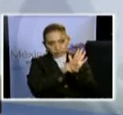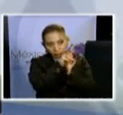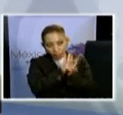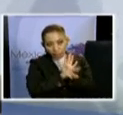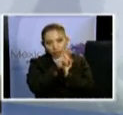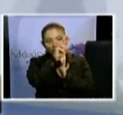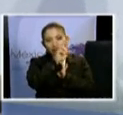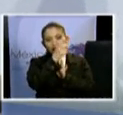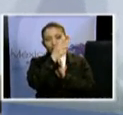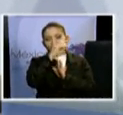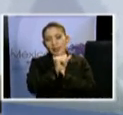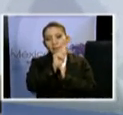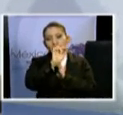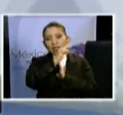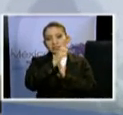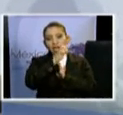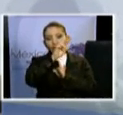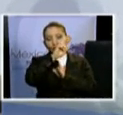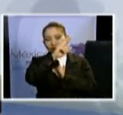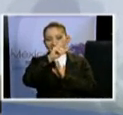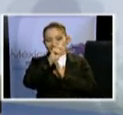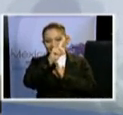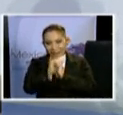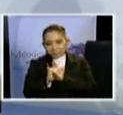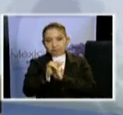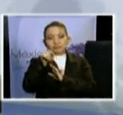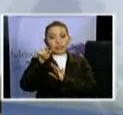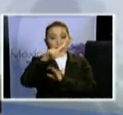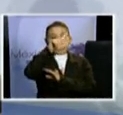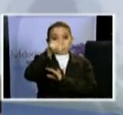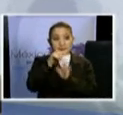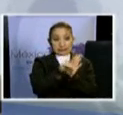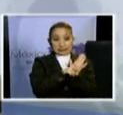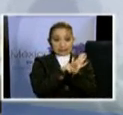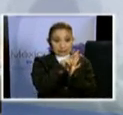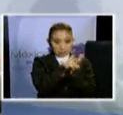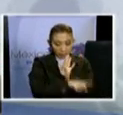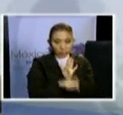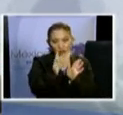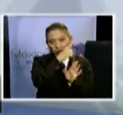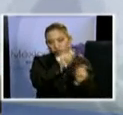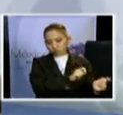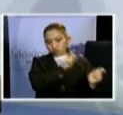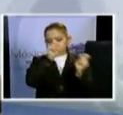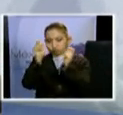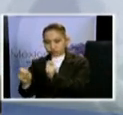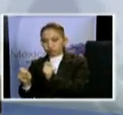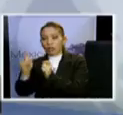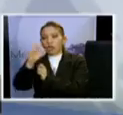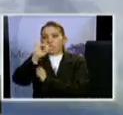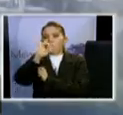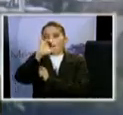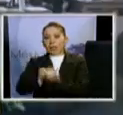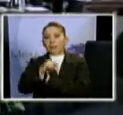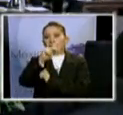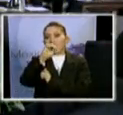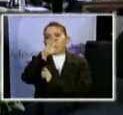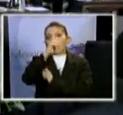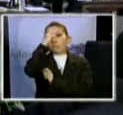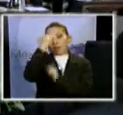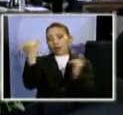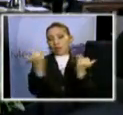de Rajendra Pachauri y inmediatamente después del video, pues ya le voy a ceder el uso de la palabra a Juan Pablo para que